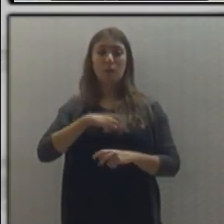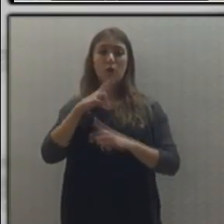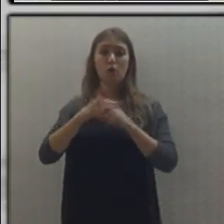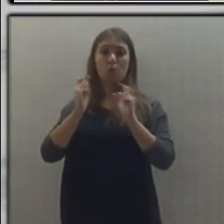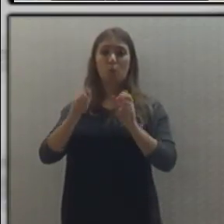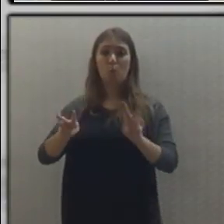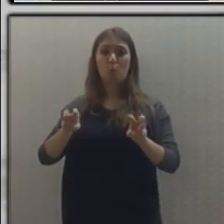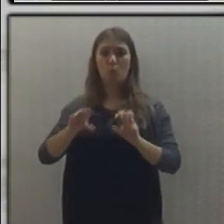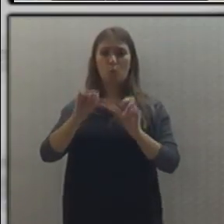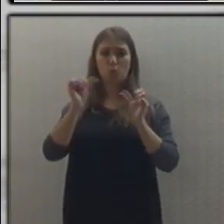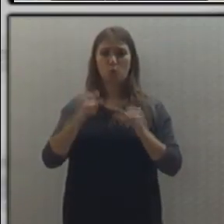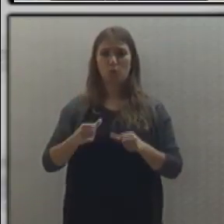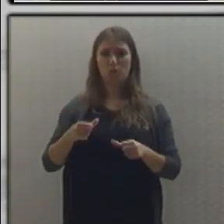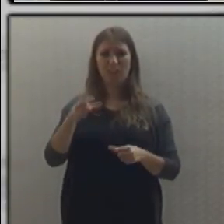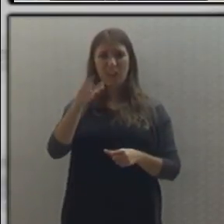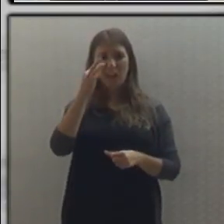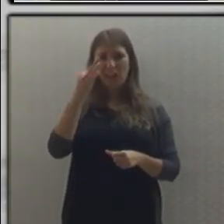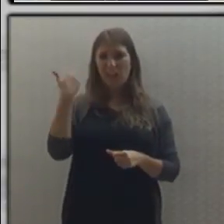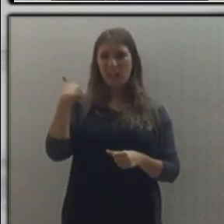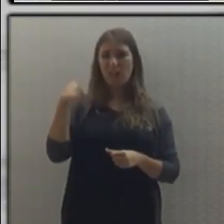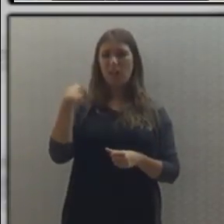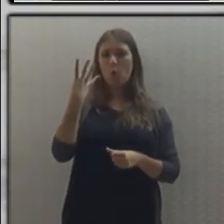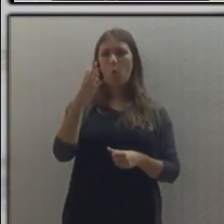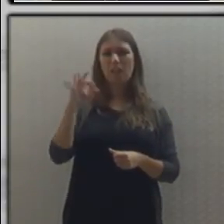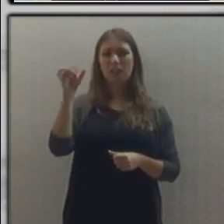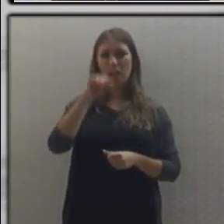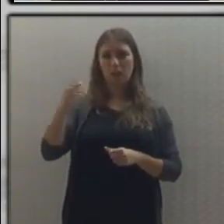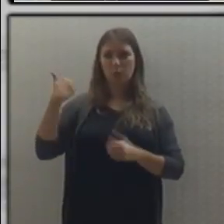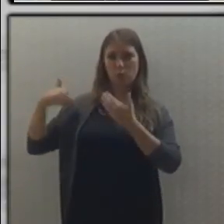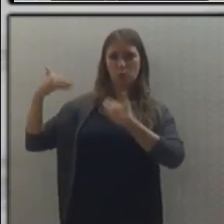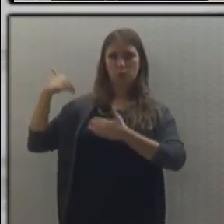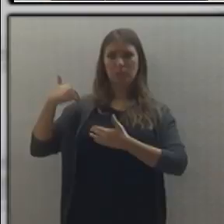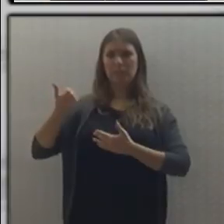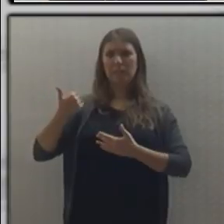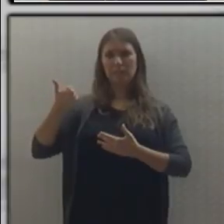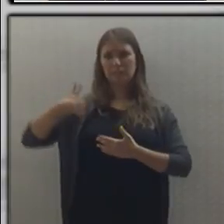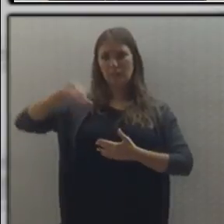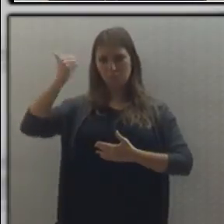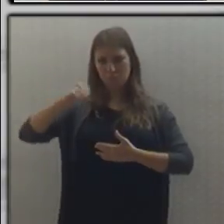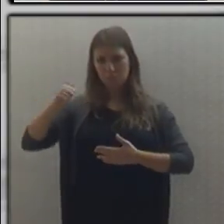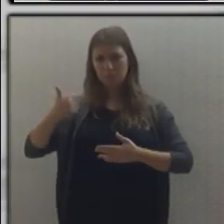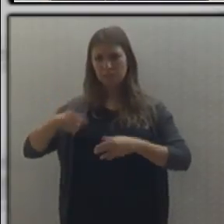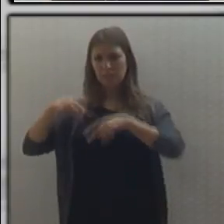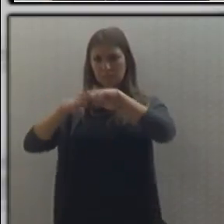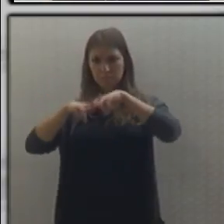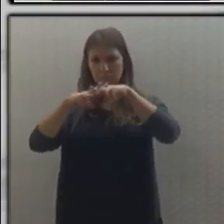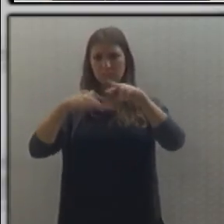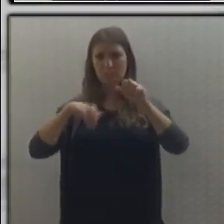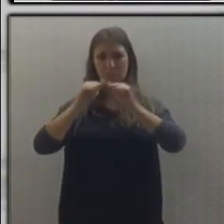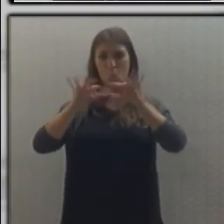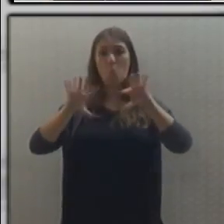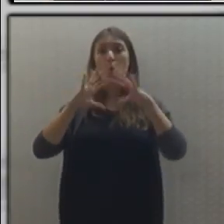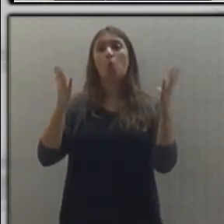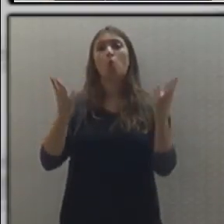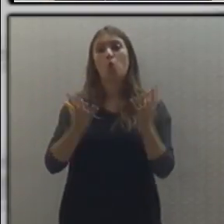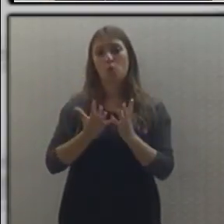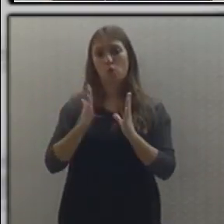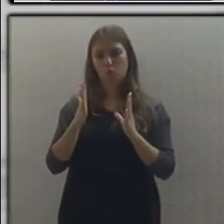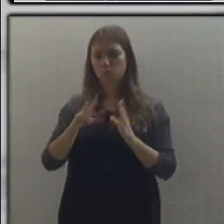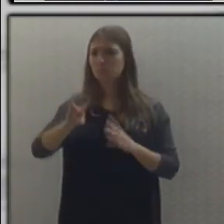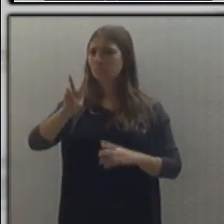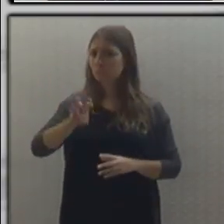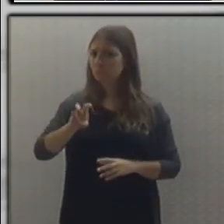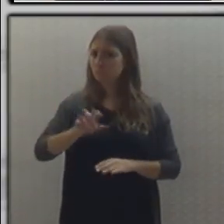Pues estos modelos tienen 40 años, se han testeado, se han comprobado y se han extendido por todo el mundo y